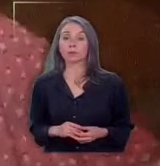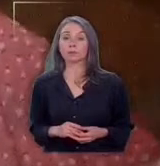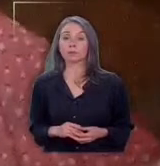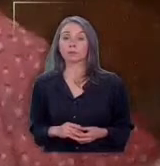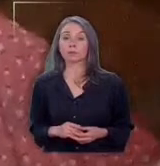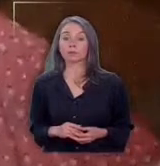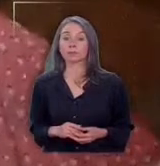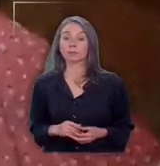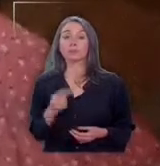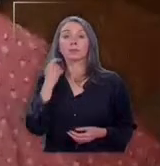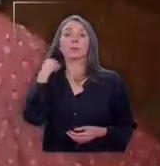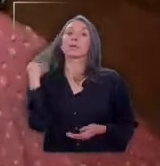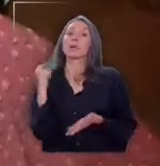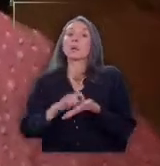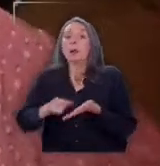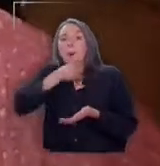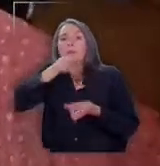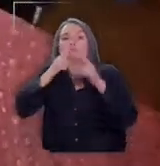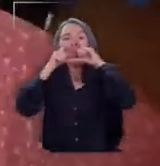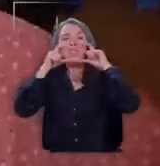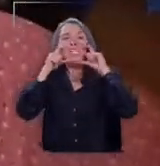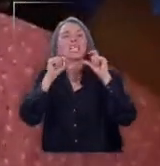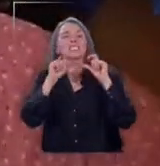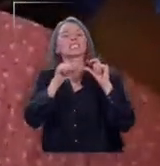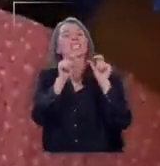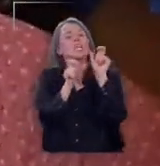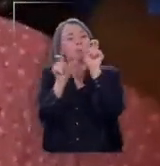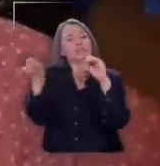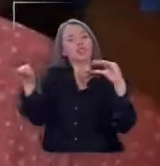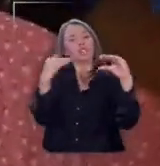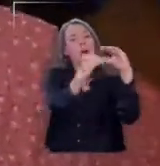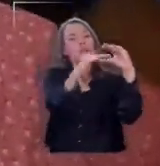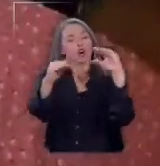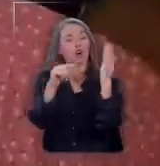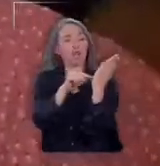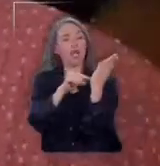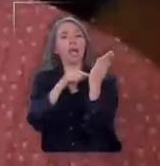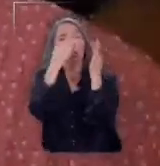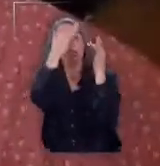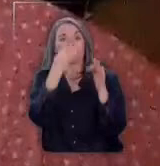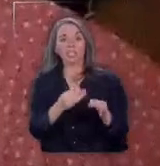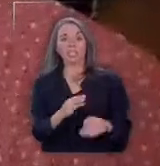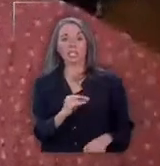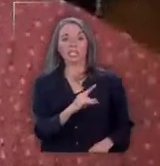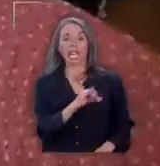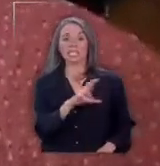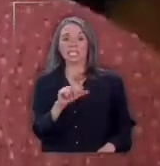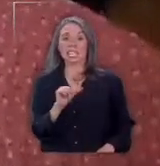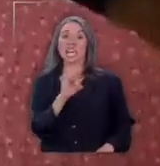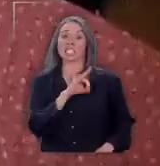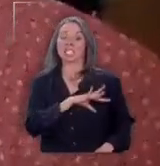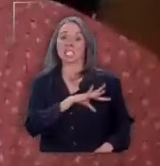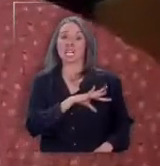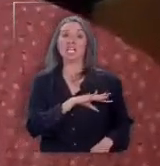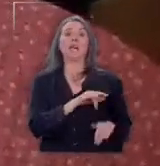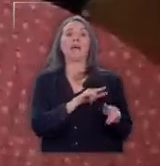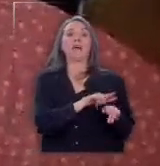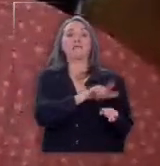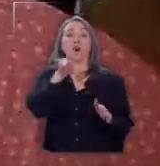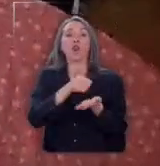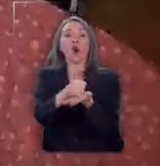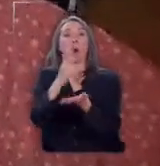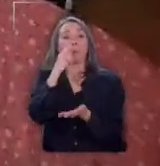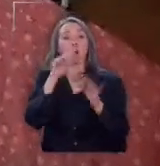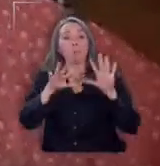comunicado Así es qué decía Este correo es que por decisión de la cancillería chilena se aplaza el vuelo humanitario previsto para el